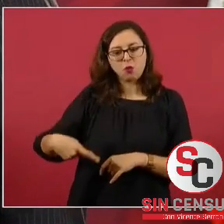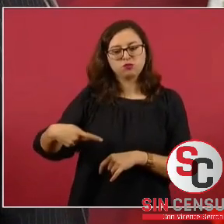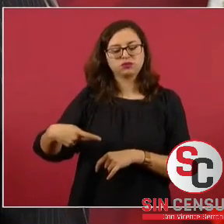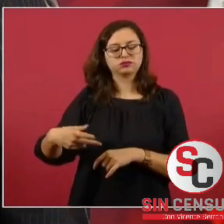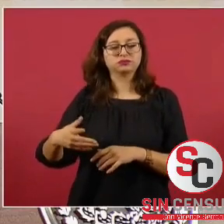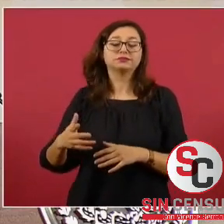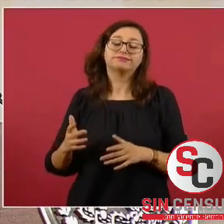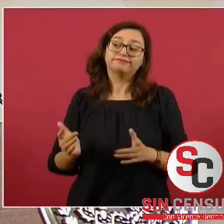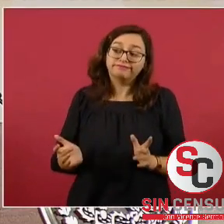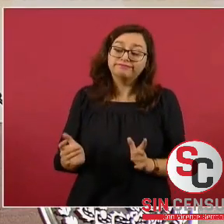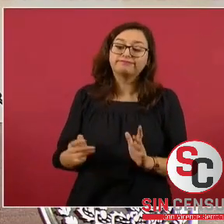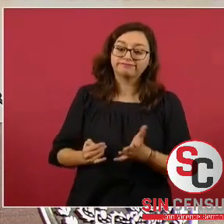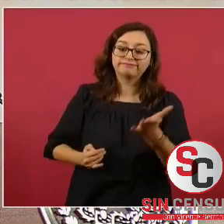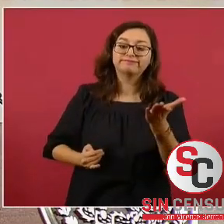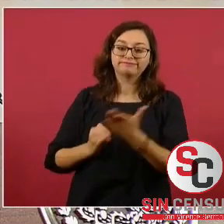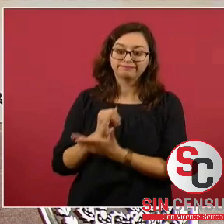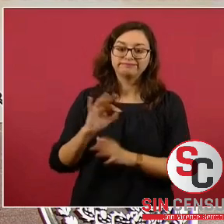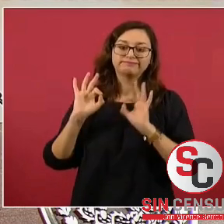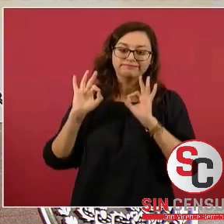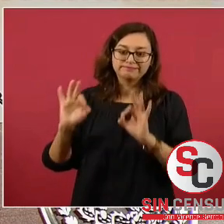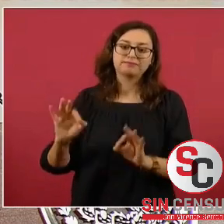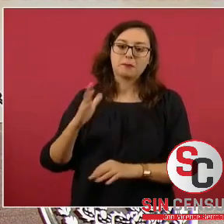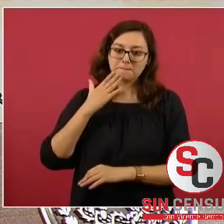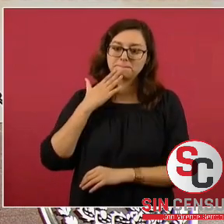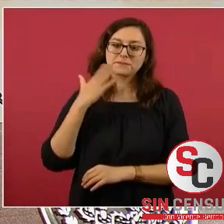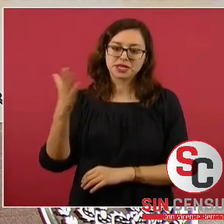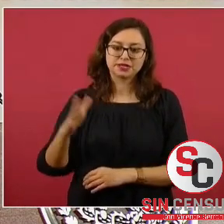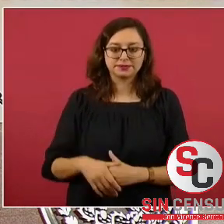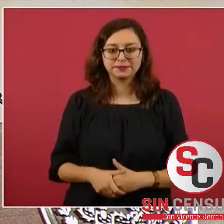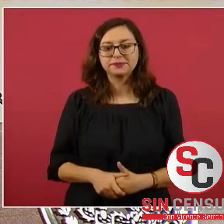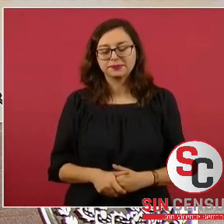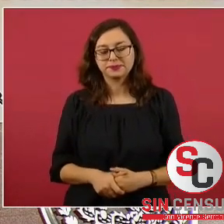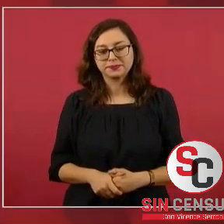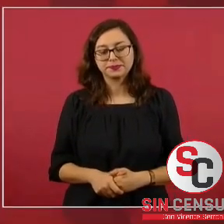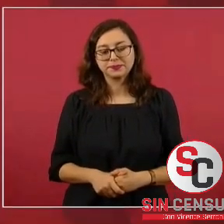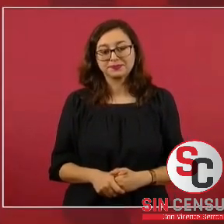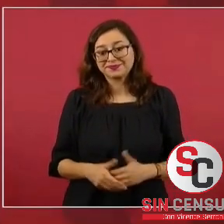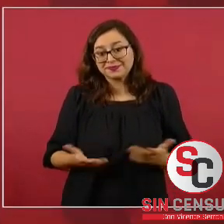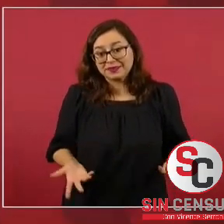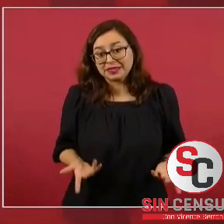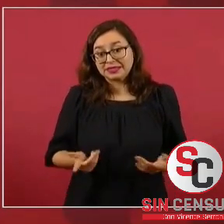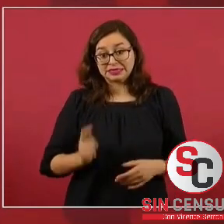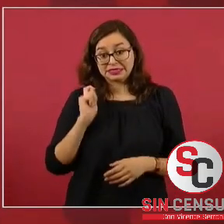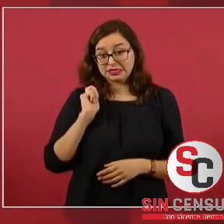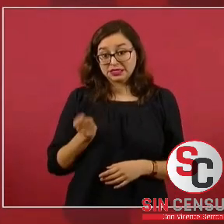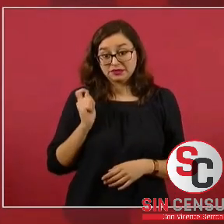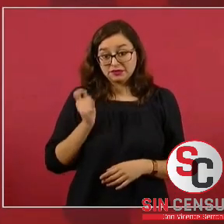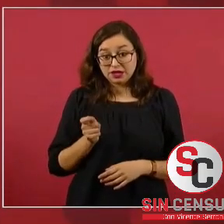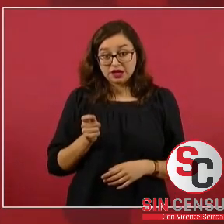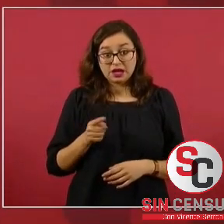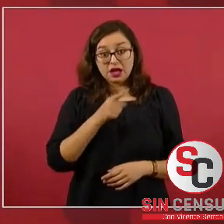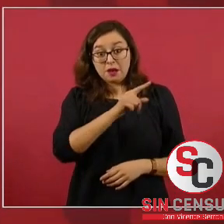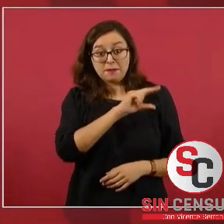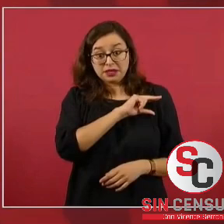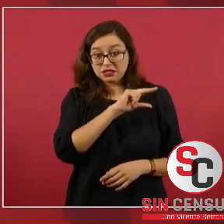No se trata de que el Estado asfixie